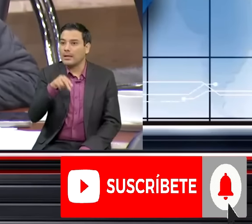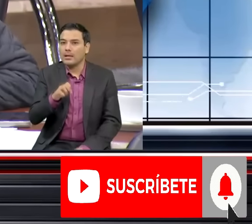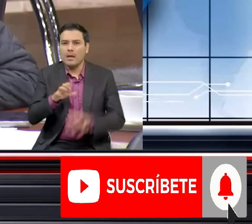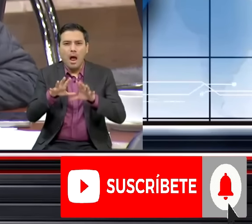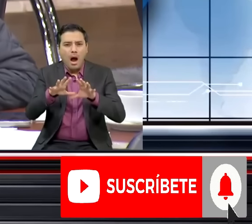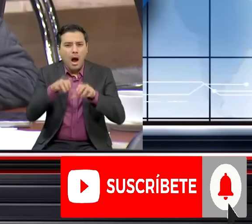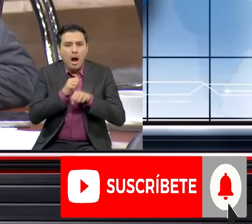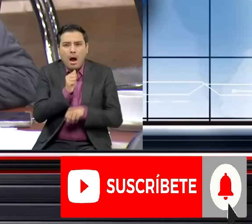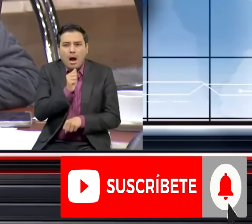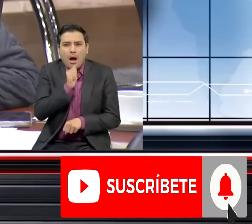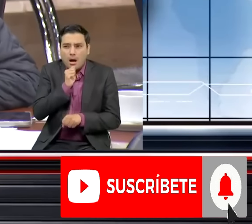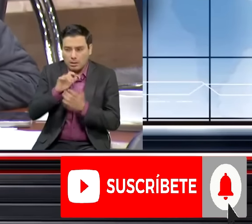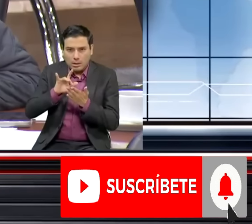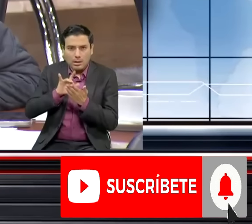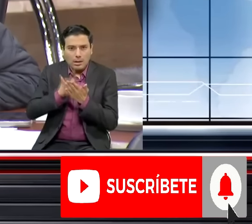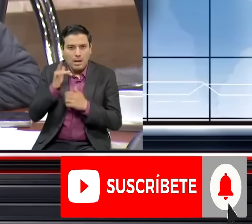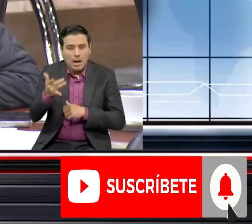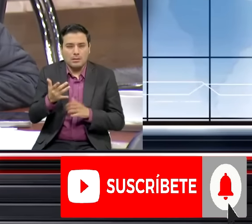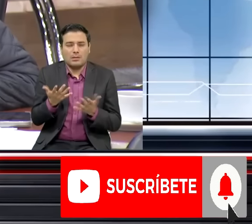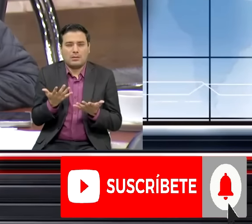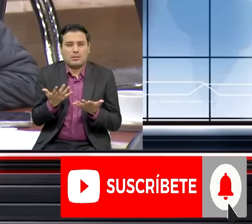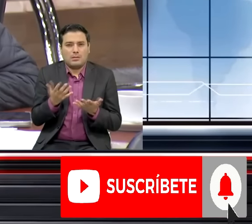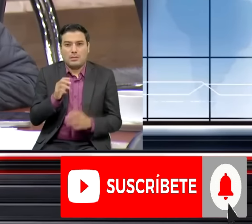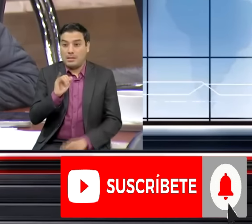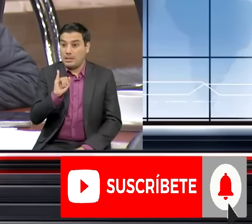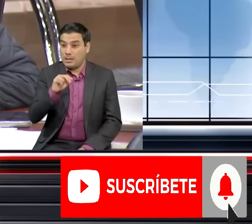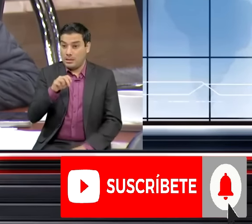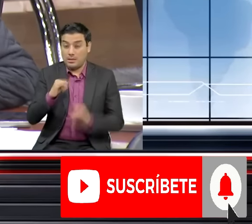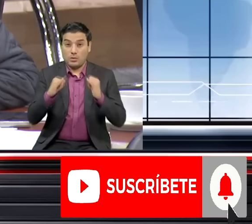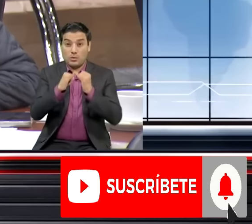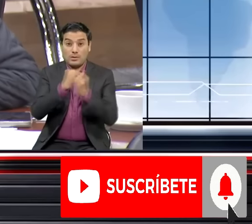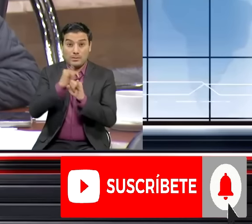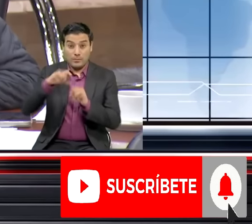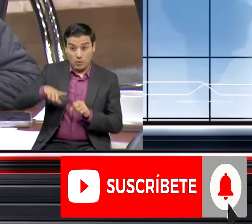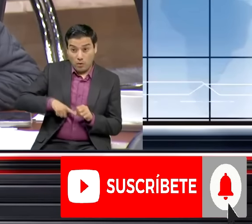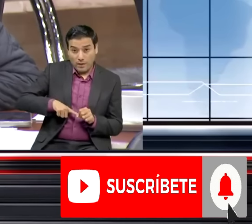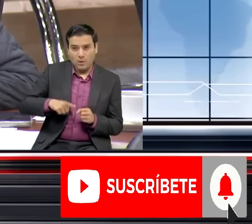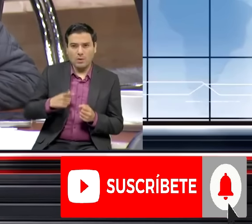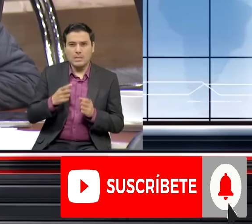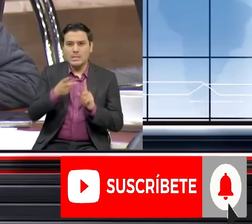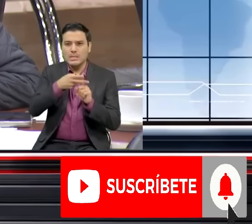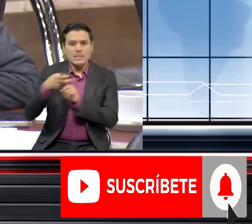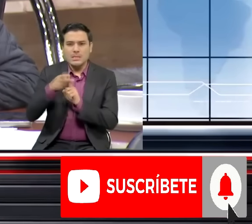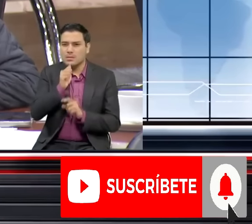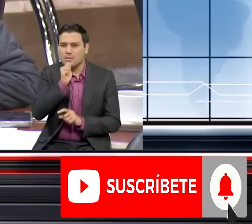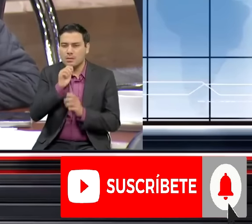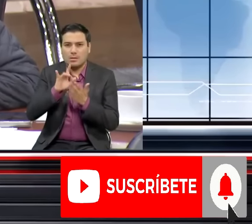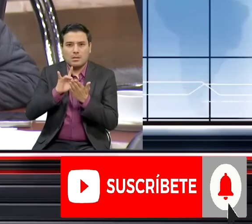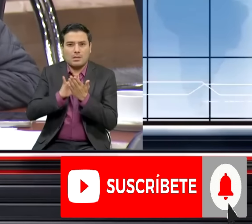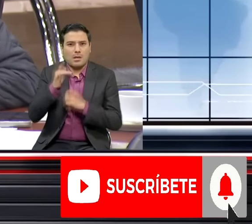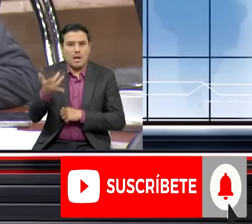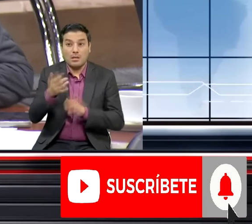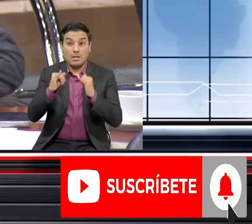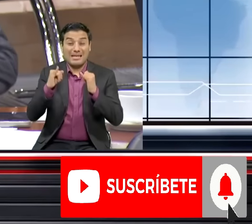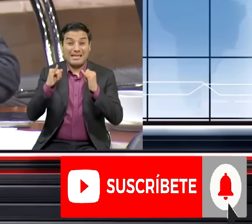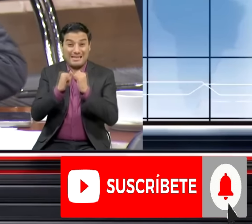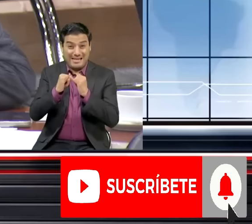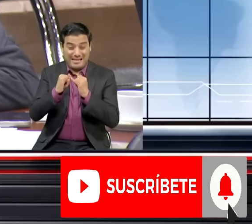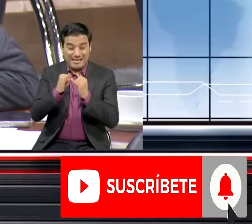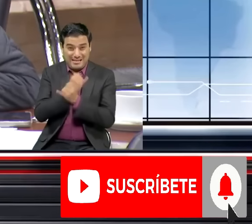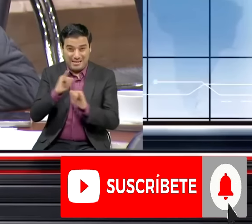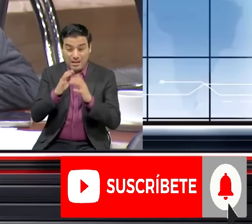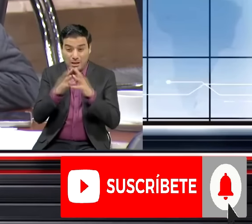agradezcan que no han capturado un órgano autónomo del Estado, que agradezcan que no han desaparecido a los órganos autónomos del Estado. Y